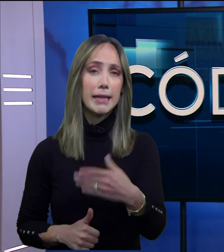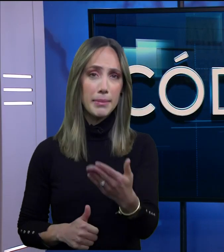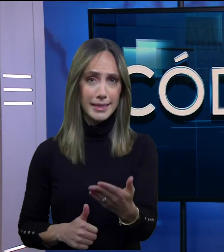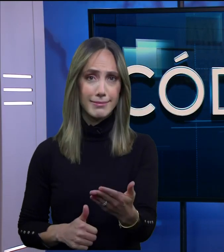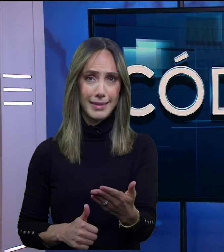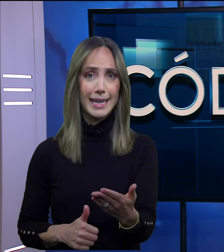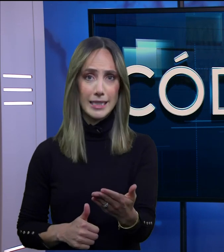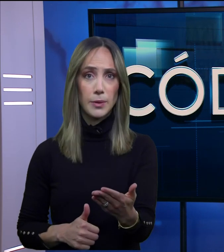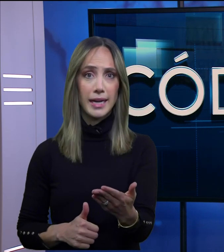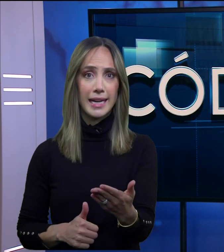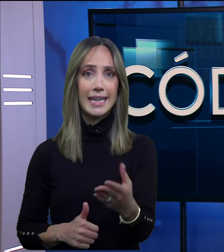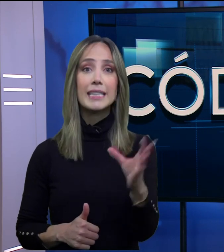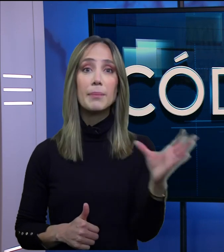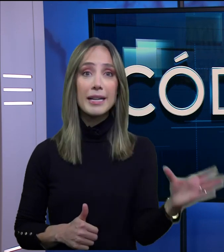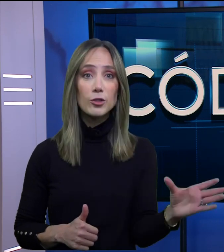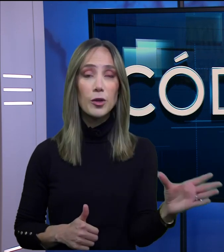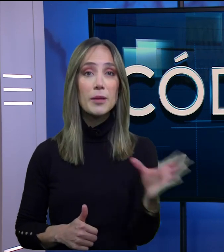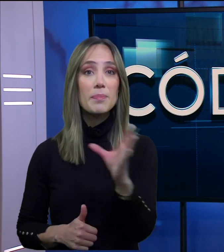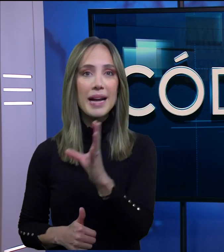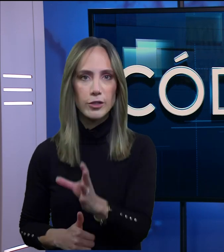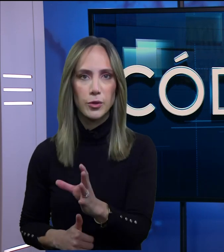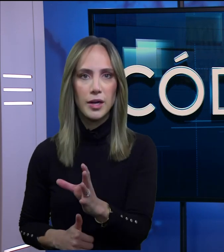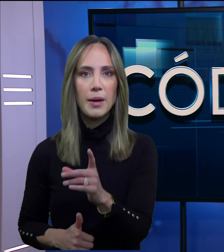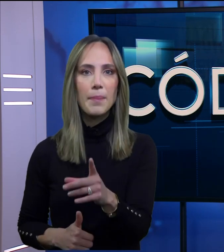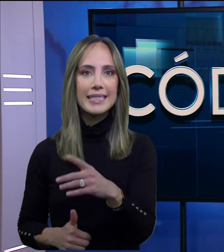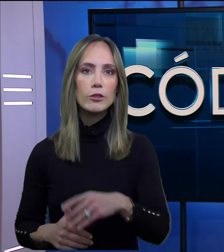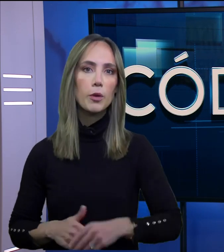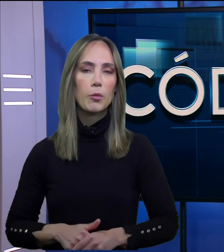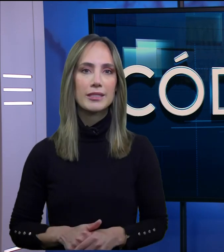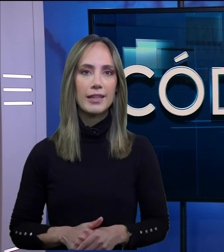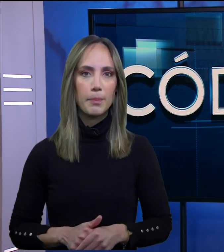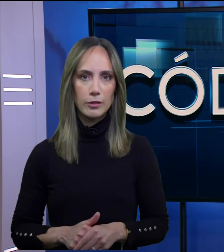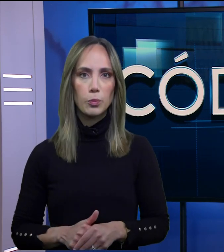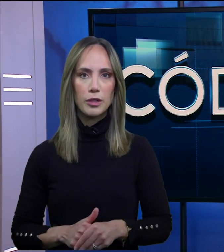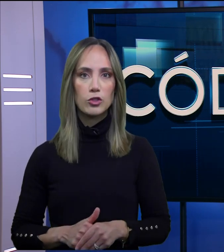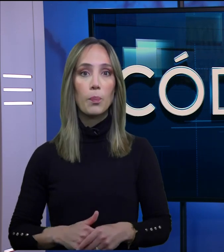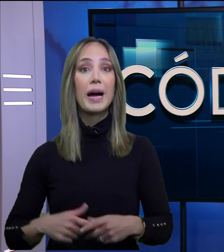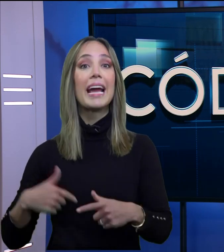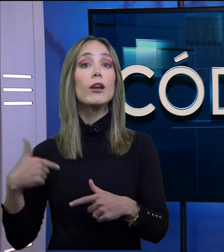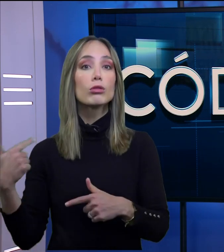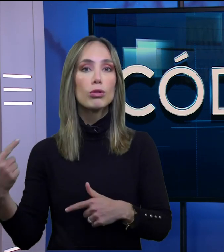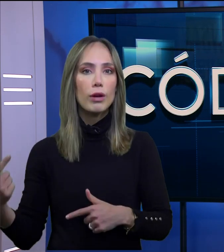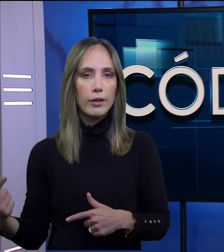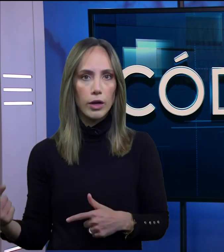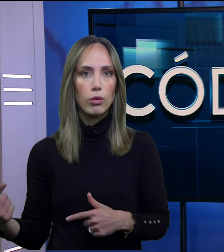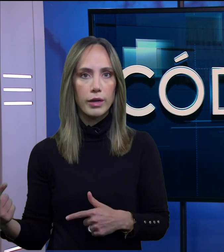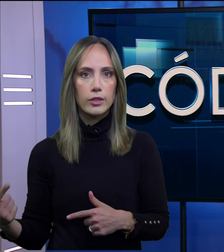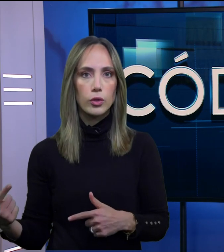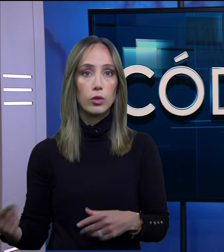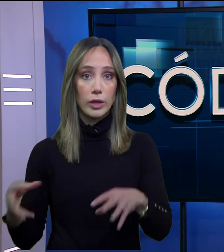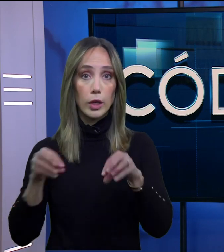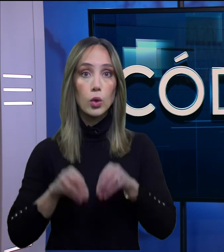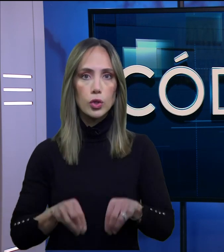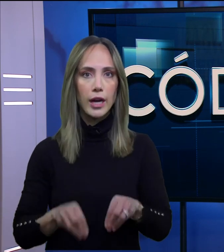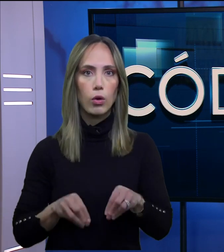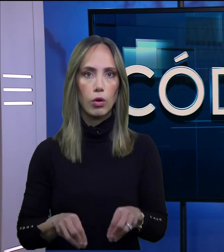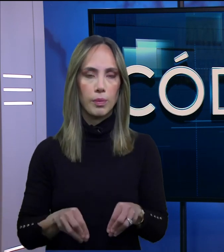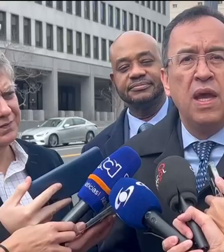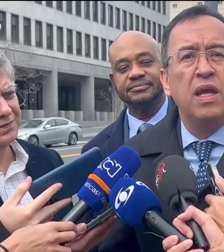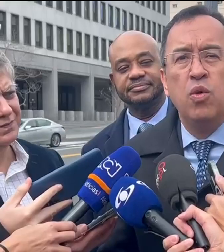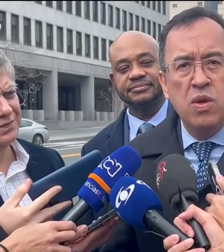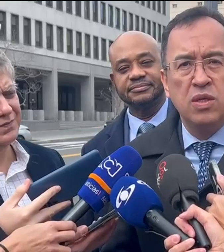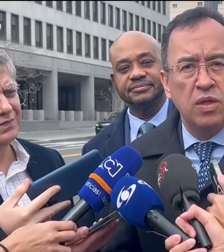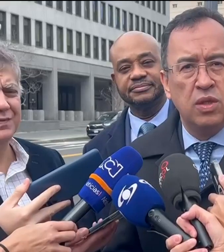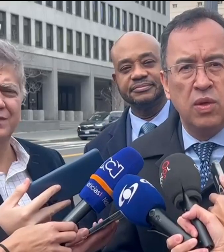Y además, la Casa Blanca entre marzo y mayo pasa su propuesta de presupuesto para el otro año al Congreso, en donde incluye a